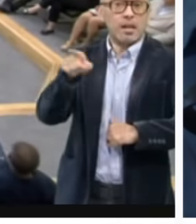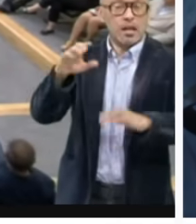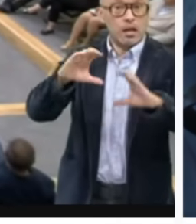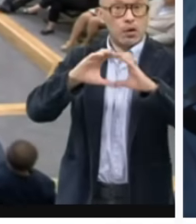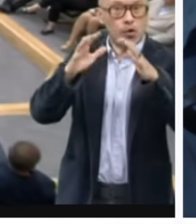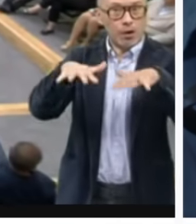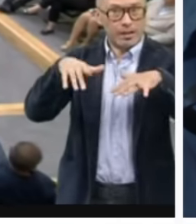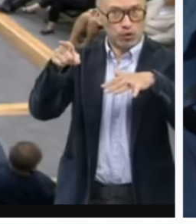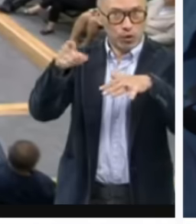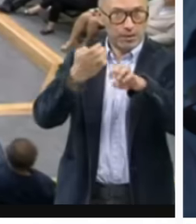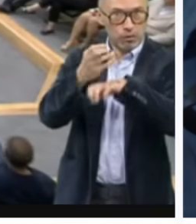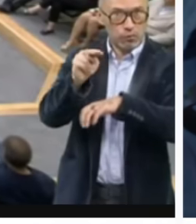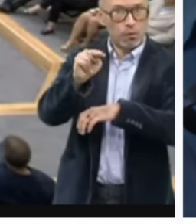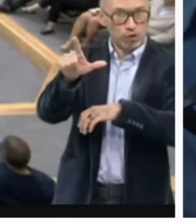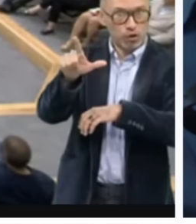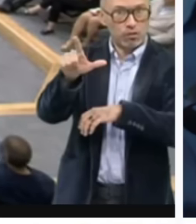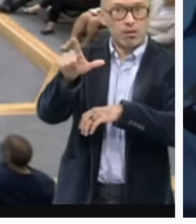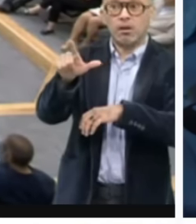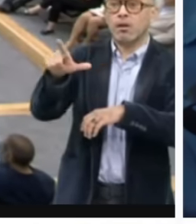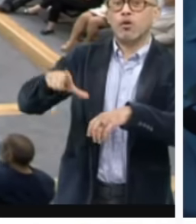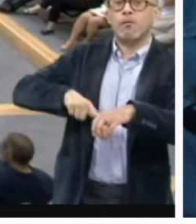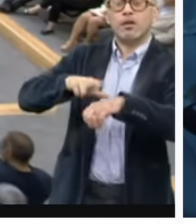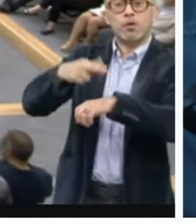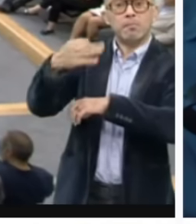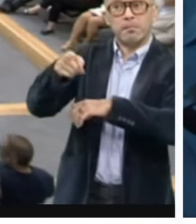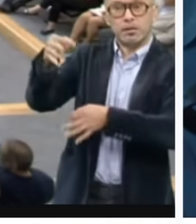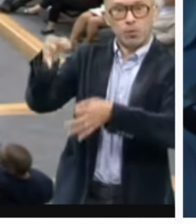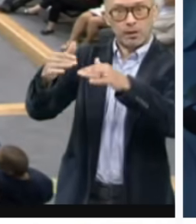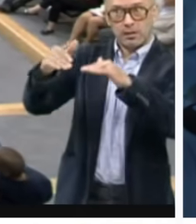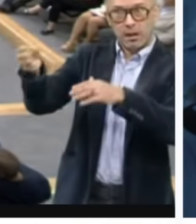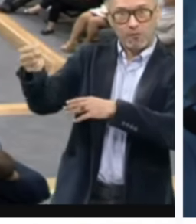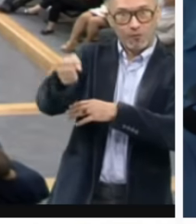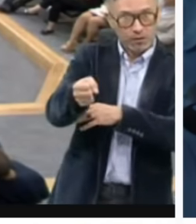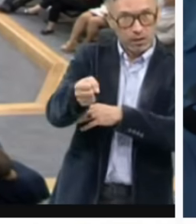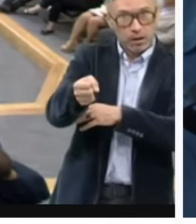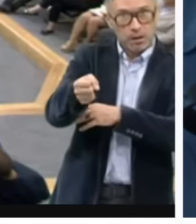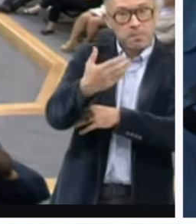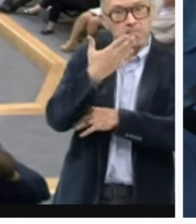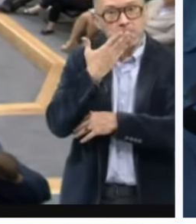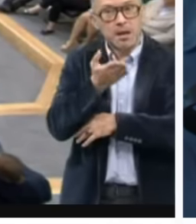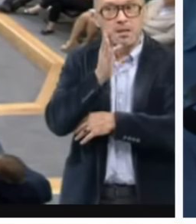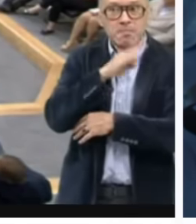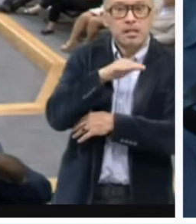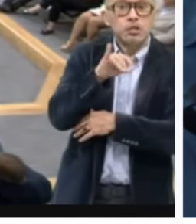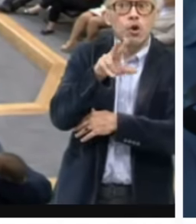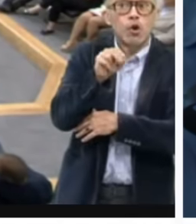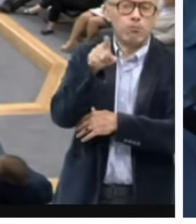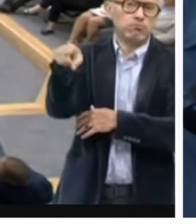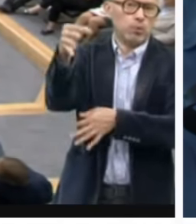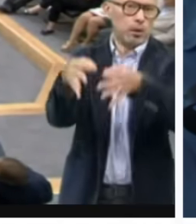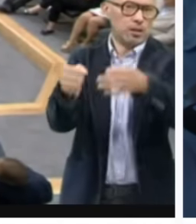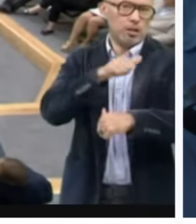Nuevo León fue la correcta o no. Lo que es claro que se debe dejar manifiesto en